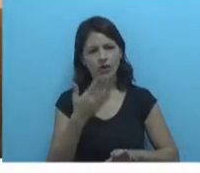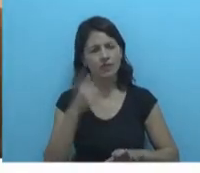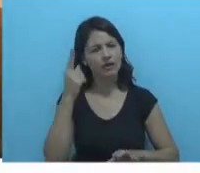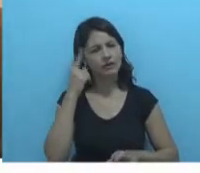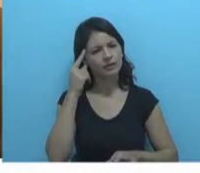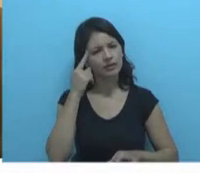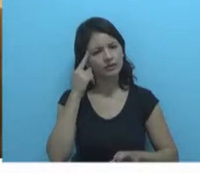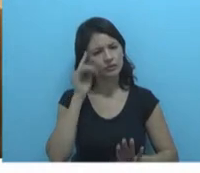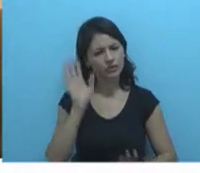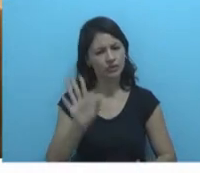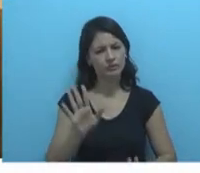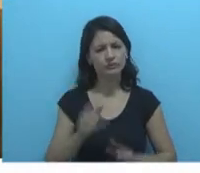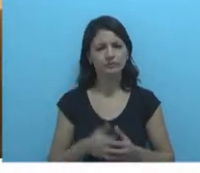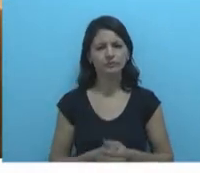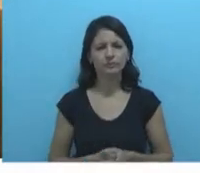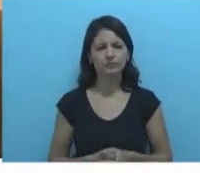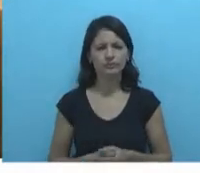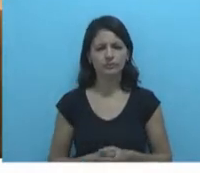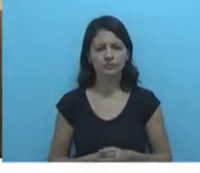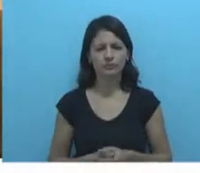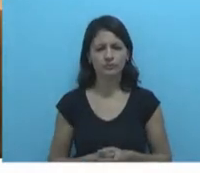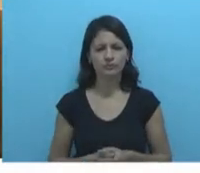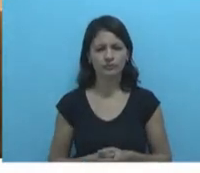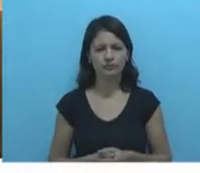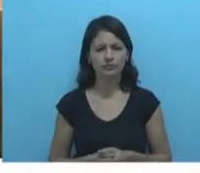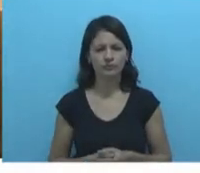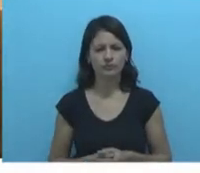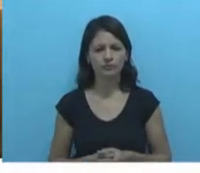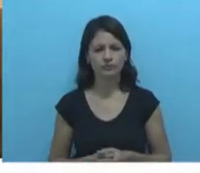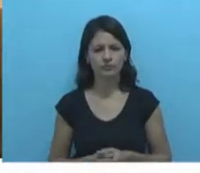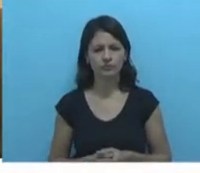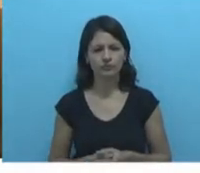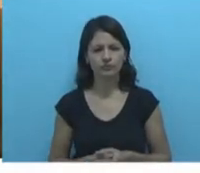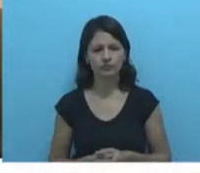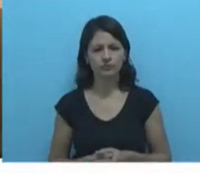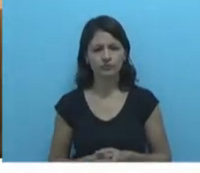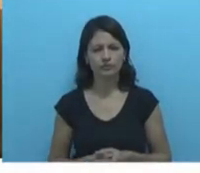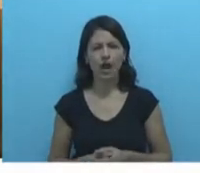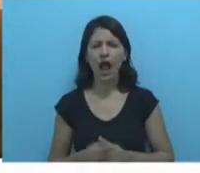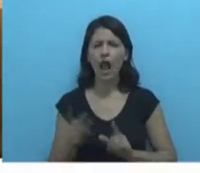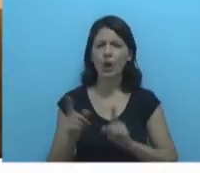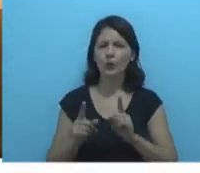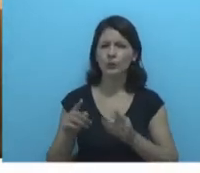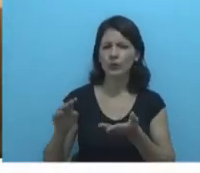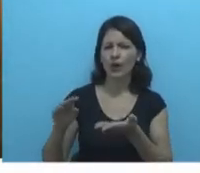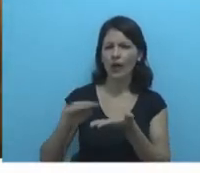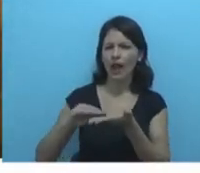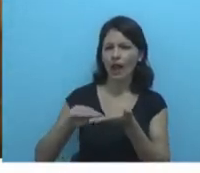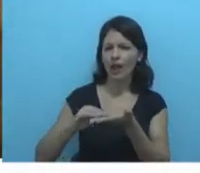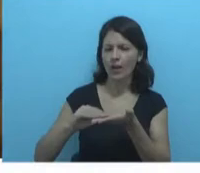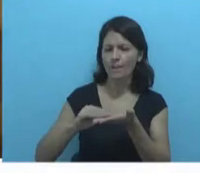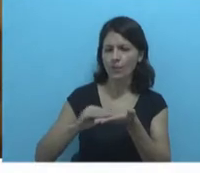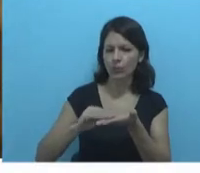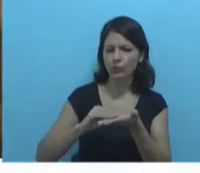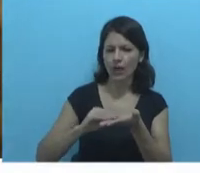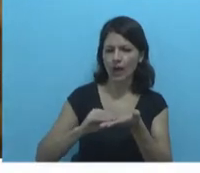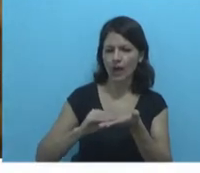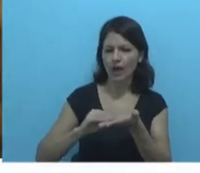quede tranquilo, que se queden tranquilos los diputados que hablaron antes de